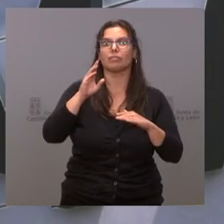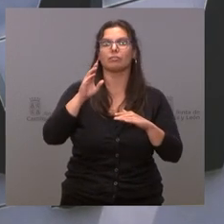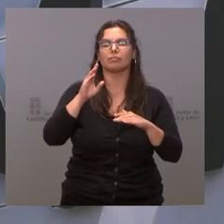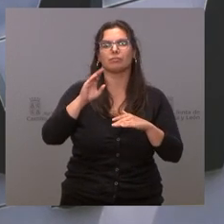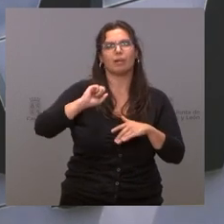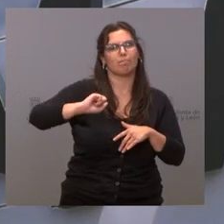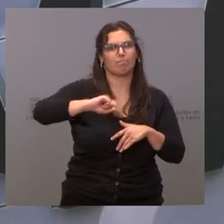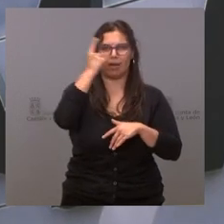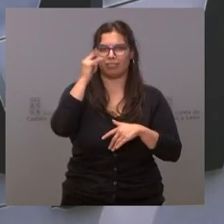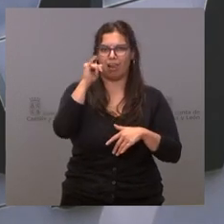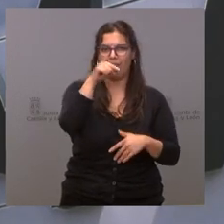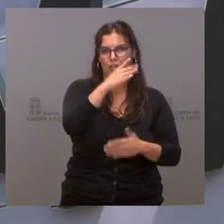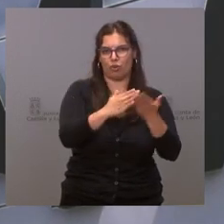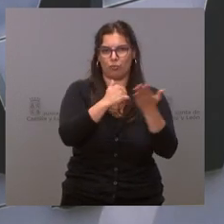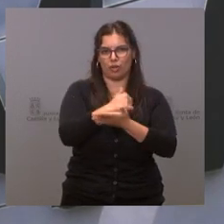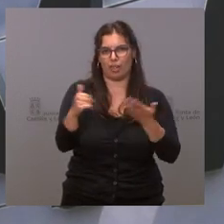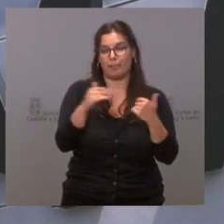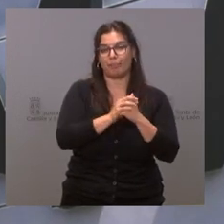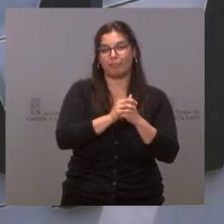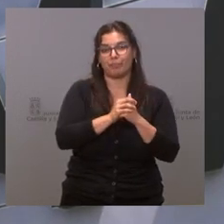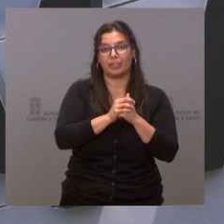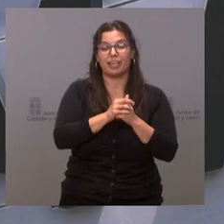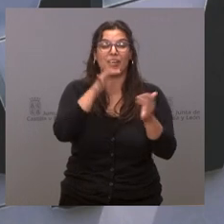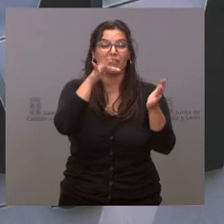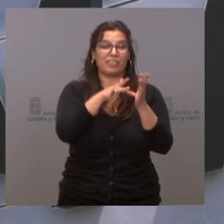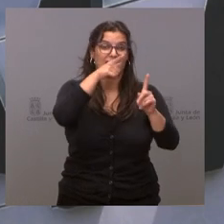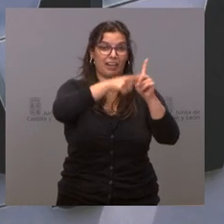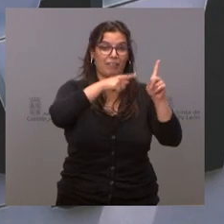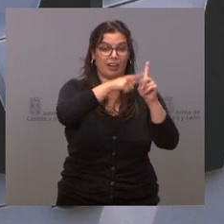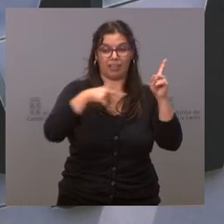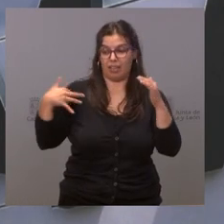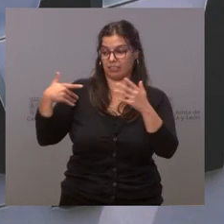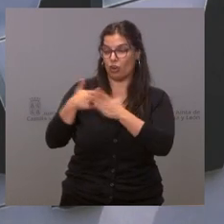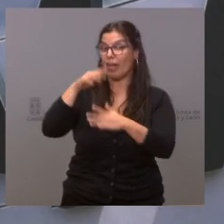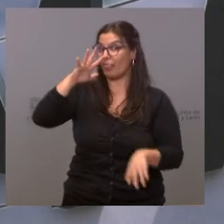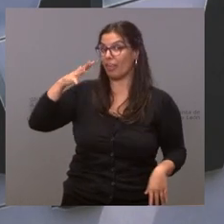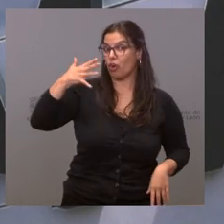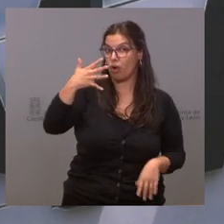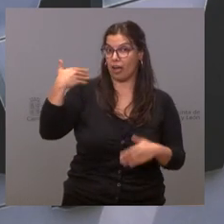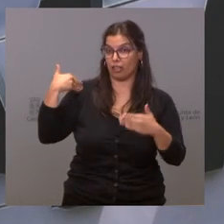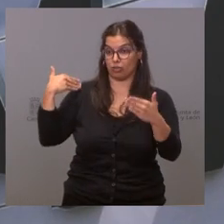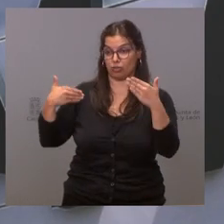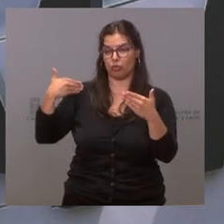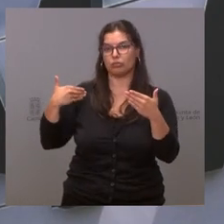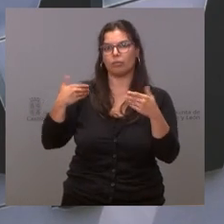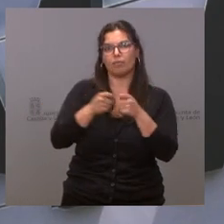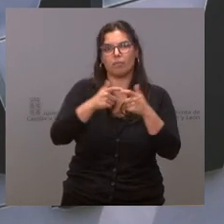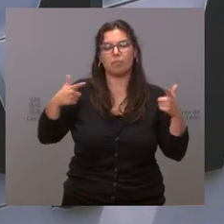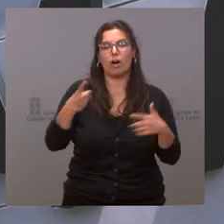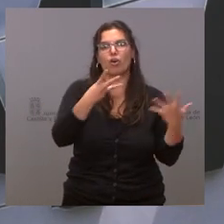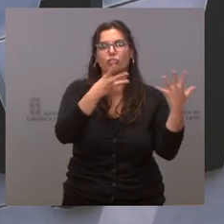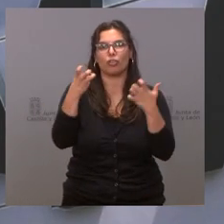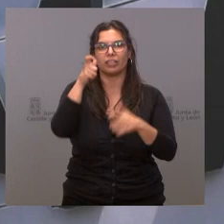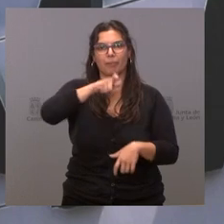por poner una fecha de referencia en los últimos cinco años en 800 personas